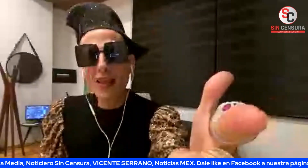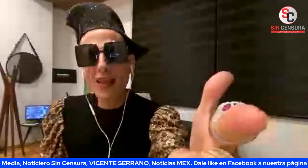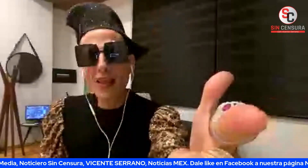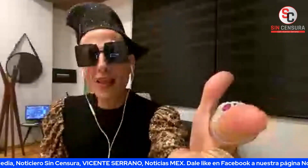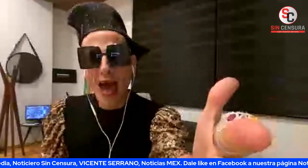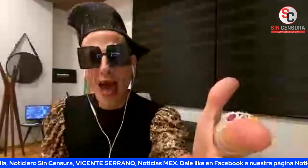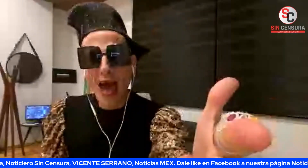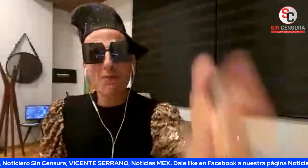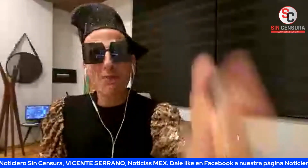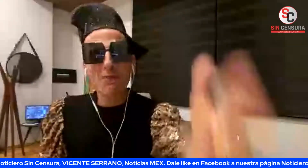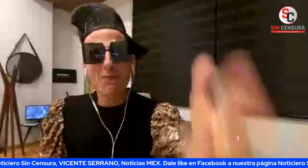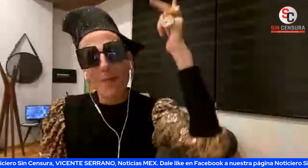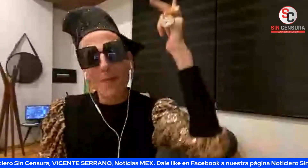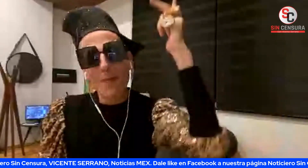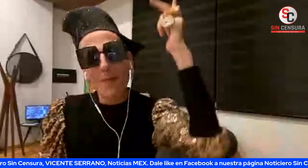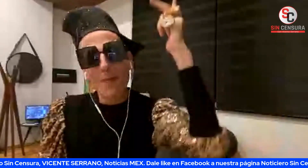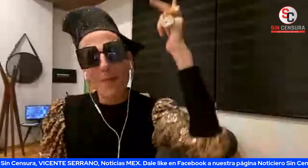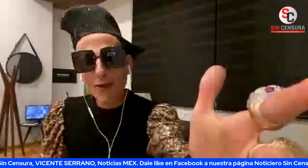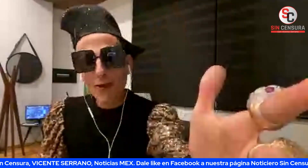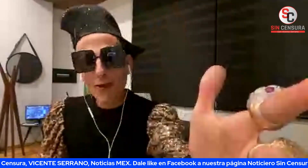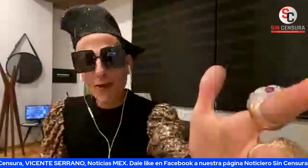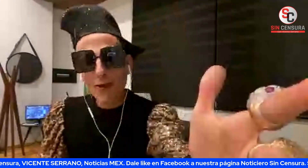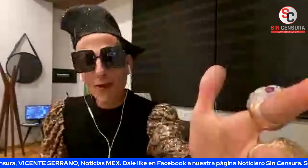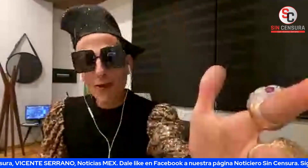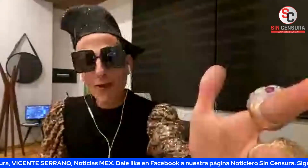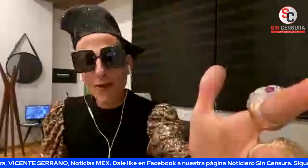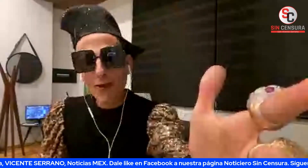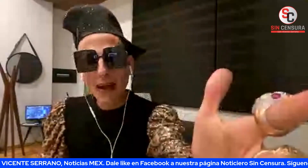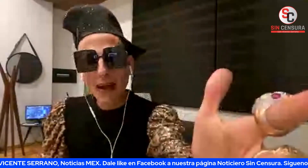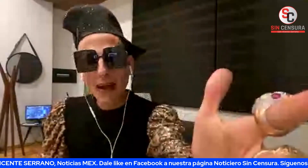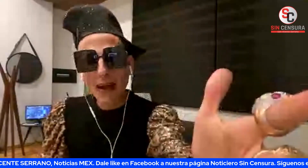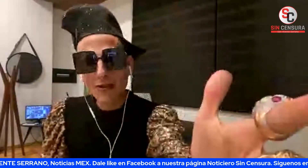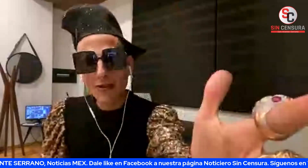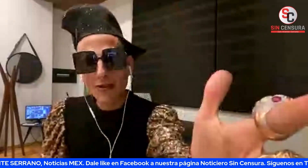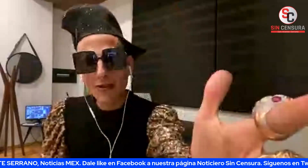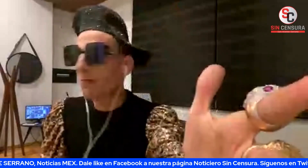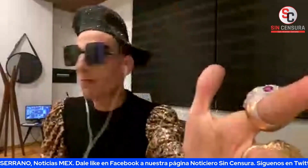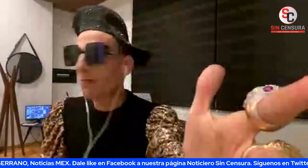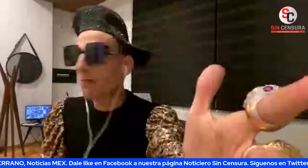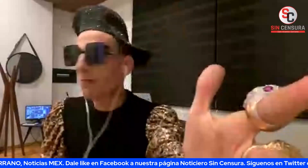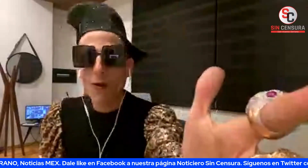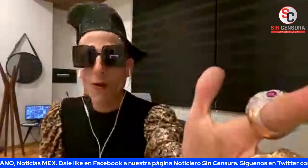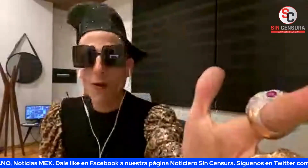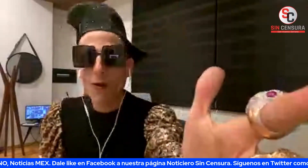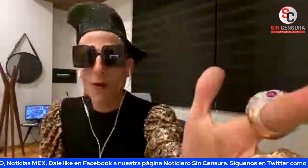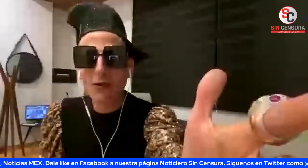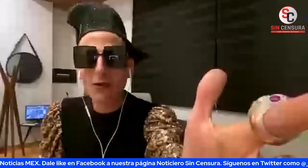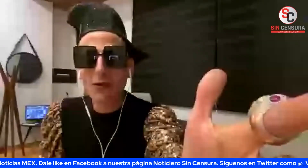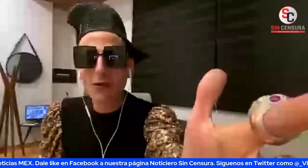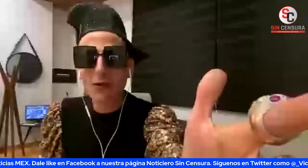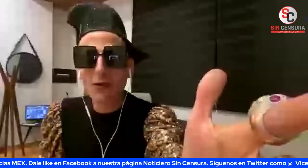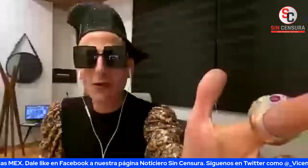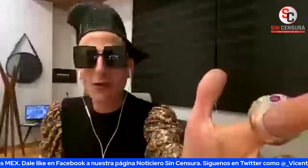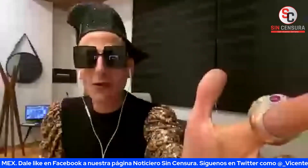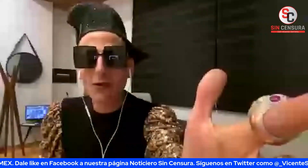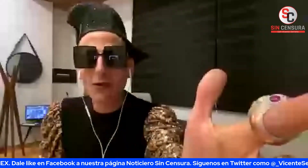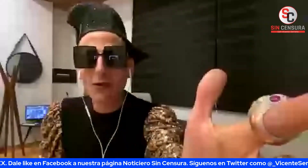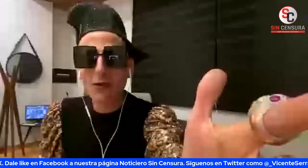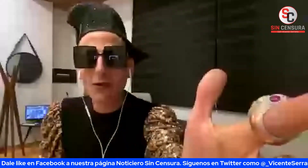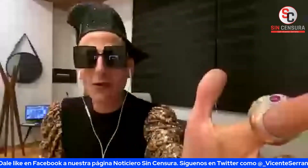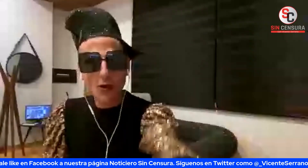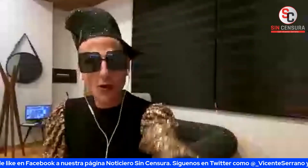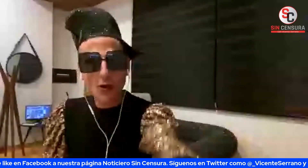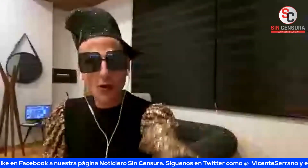apreciación de tu moneda, proyectos como nunca se hicieron en 30 años, en menos de 4 y 5 años con toda y